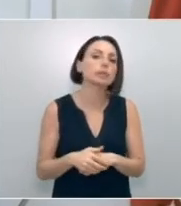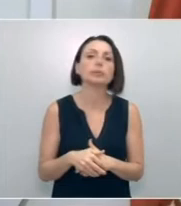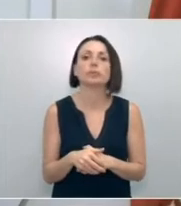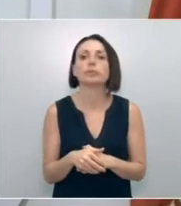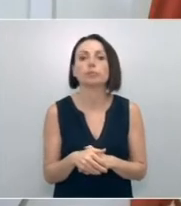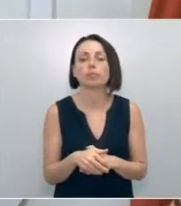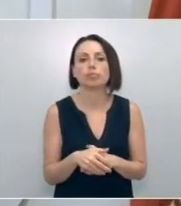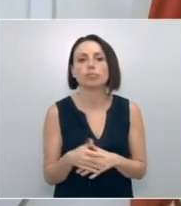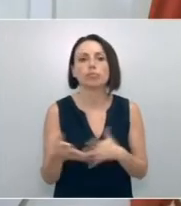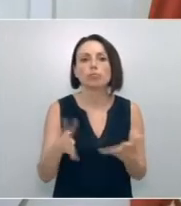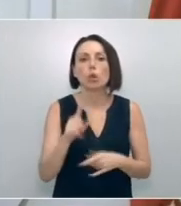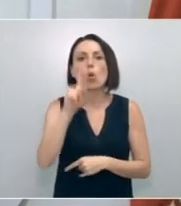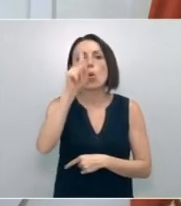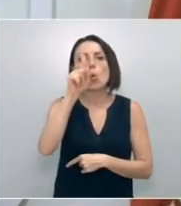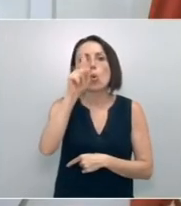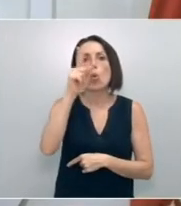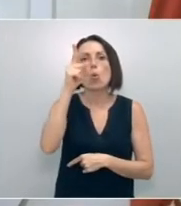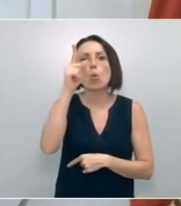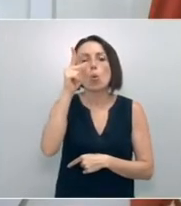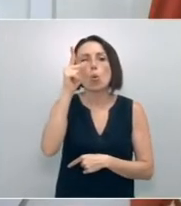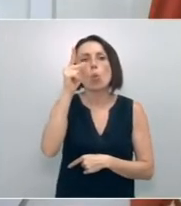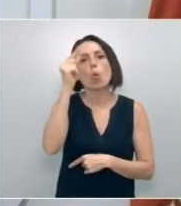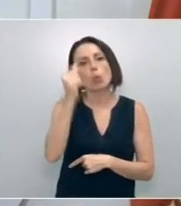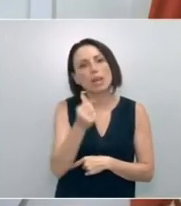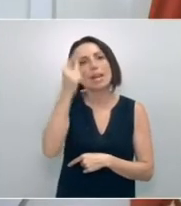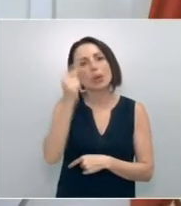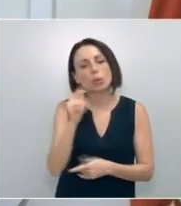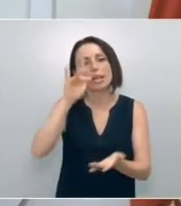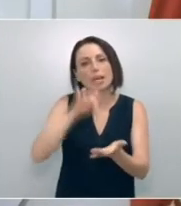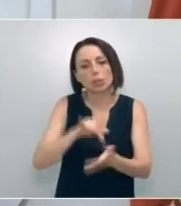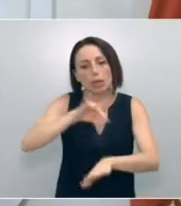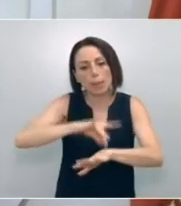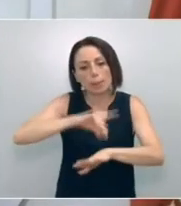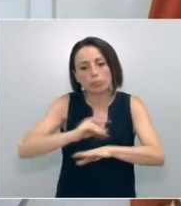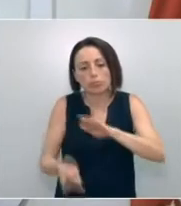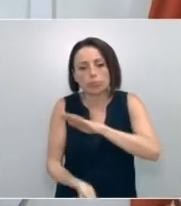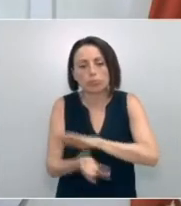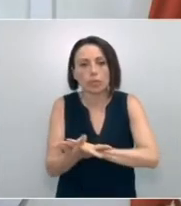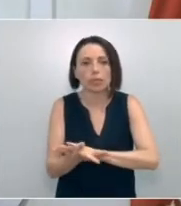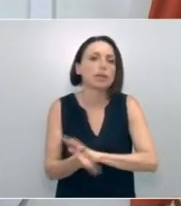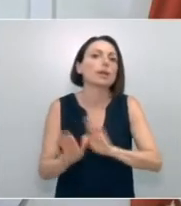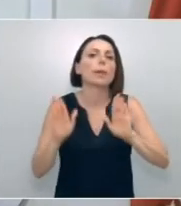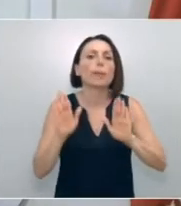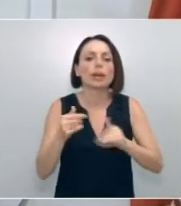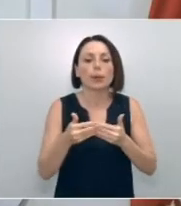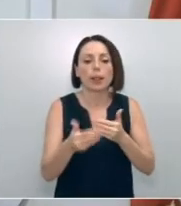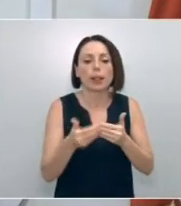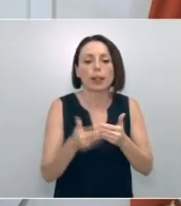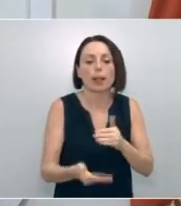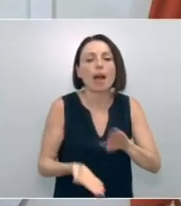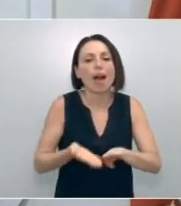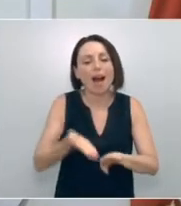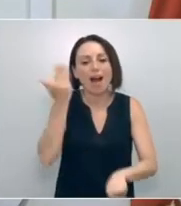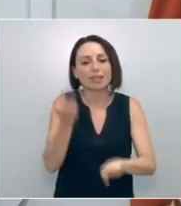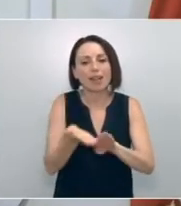un caso diario relacionado con el brote, más o menos, y yo creo que en los próximos días empezará la gente a irse de